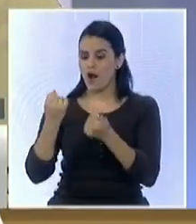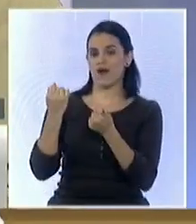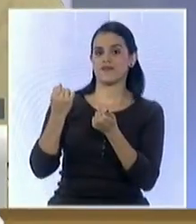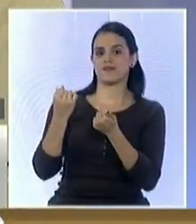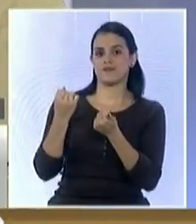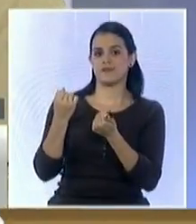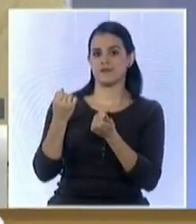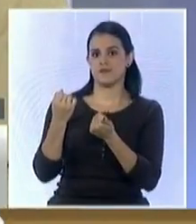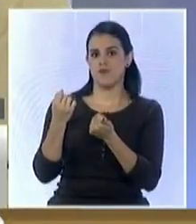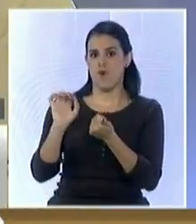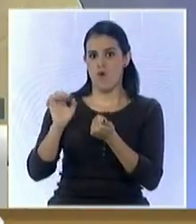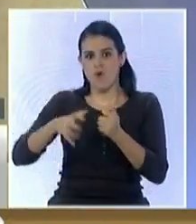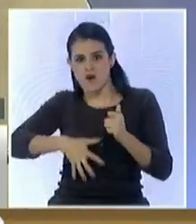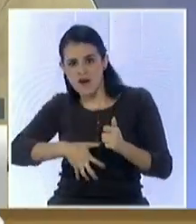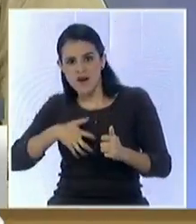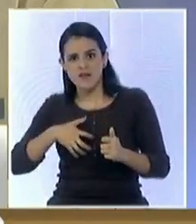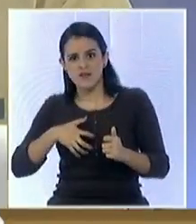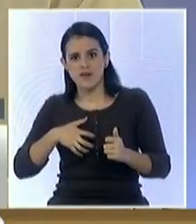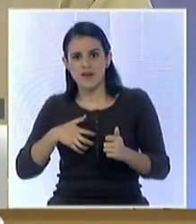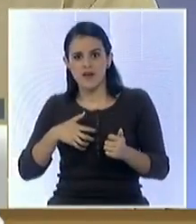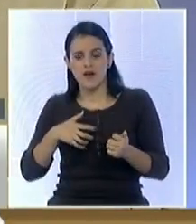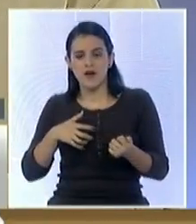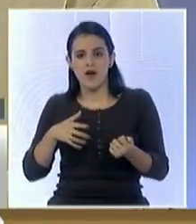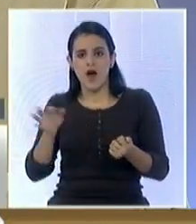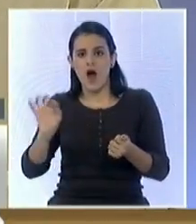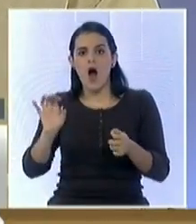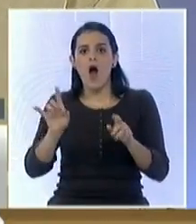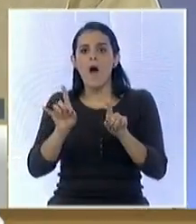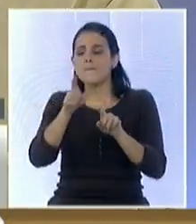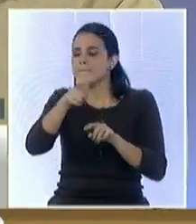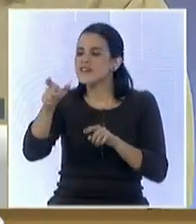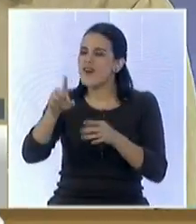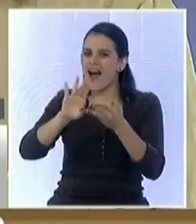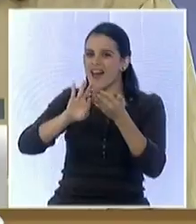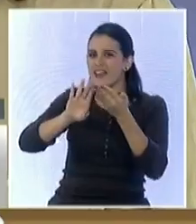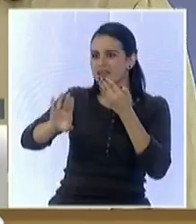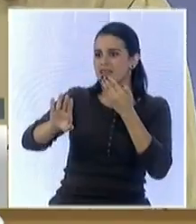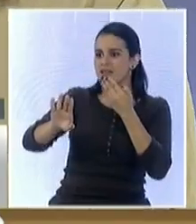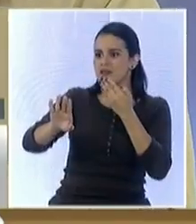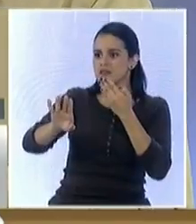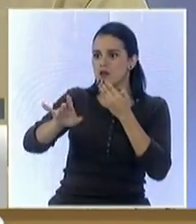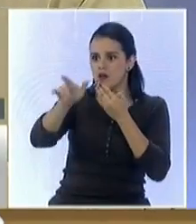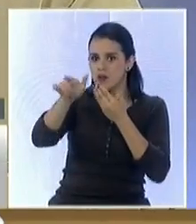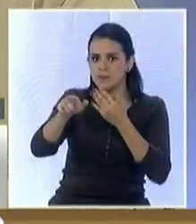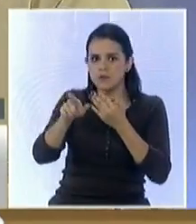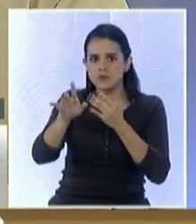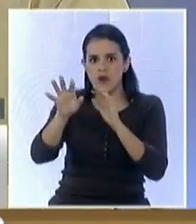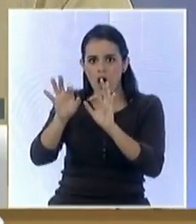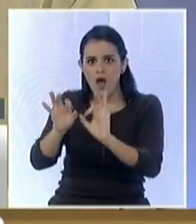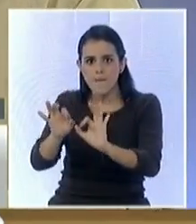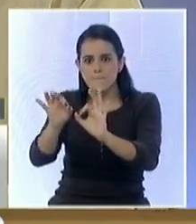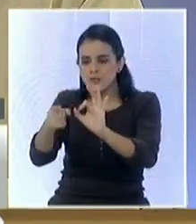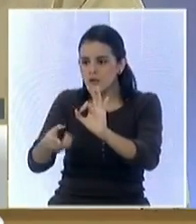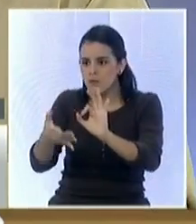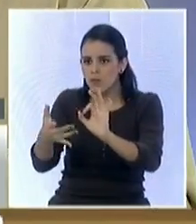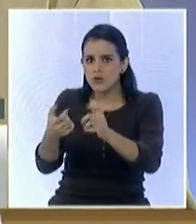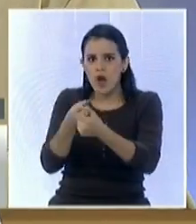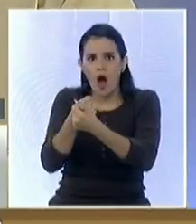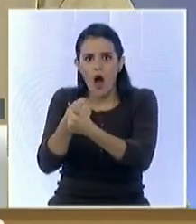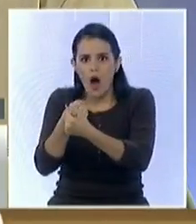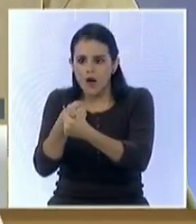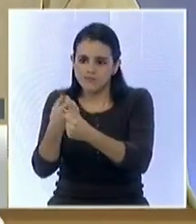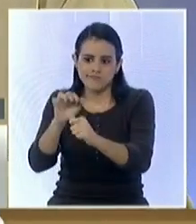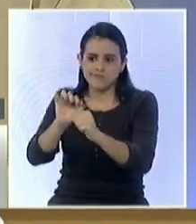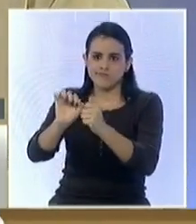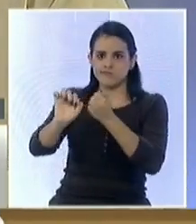ejemplo, ¿cómo manejo el rechazo? ¿Cómo manejo la distancia que me puso una persona que era para mí emocionalmente importante? Fíjate que